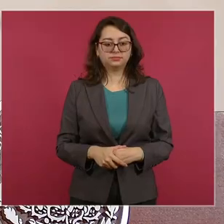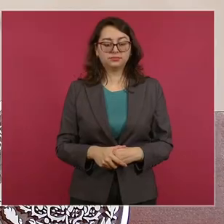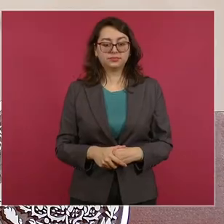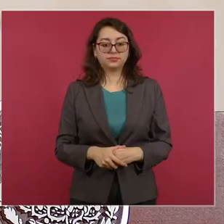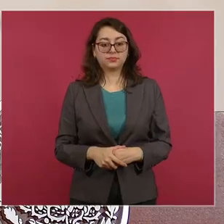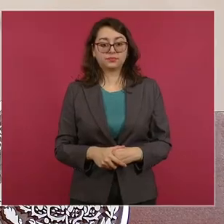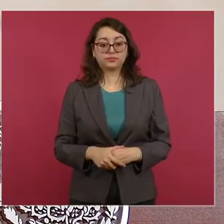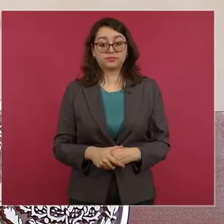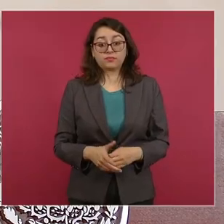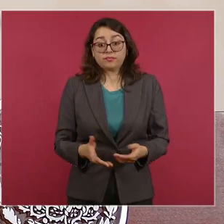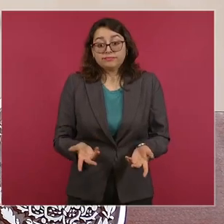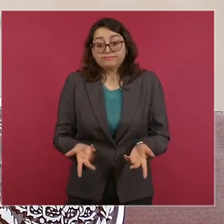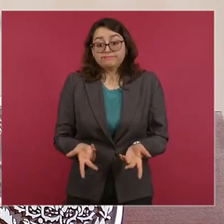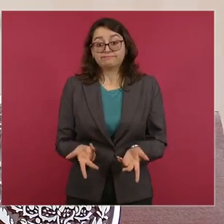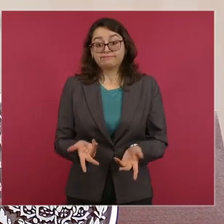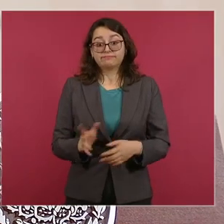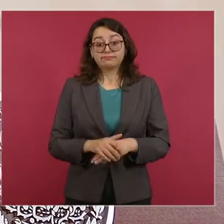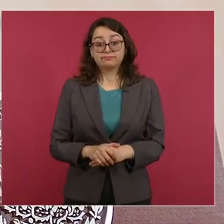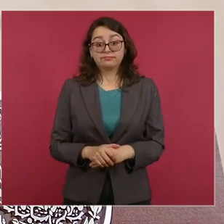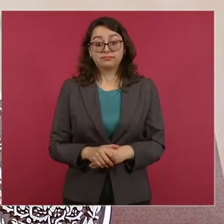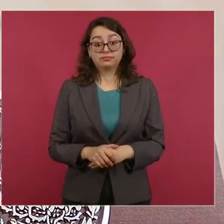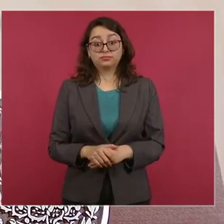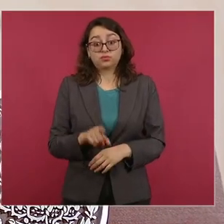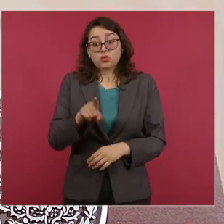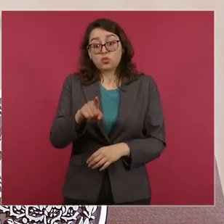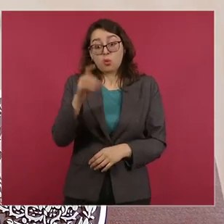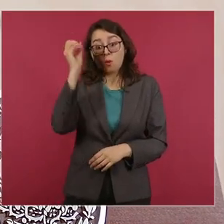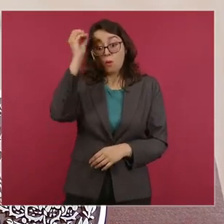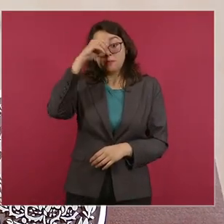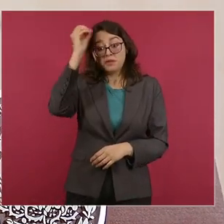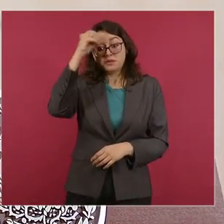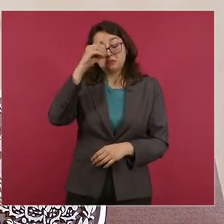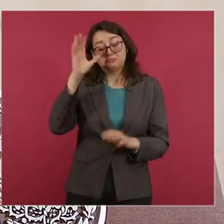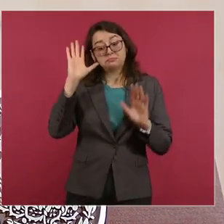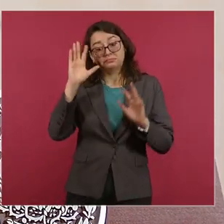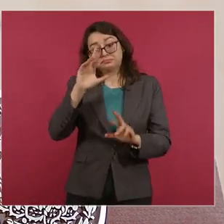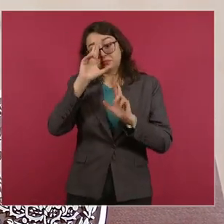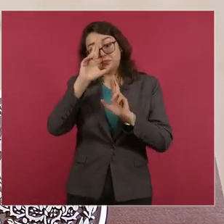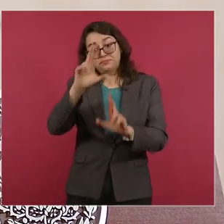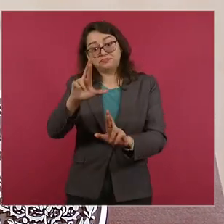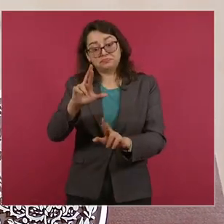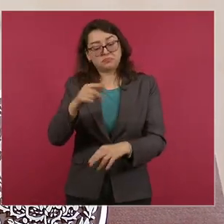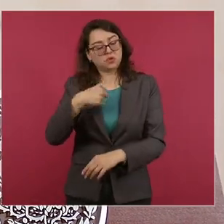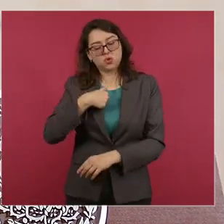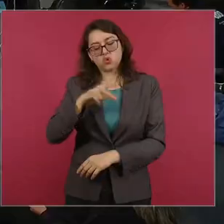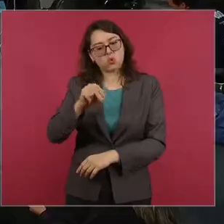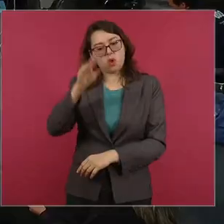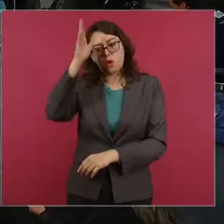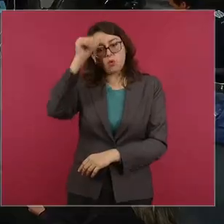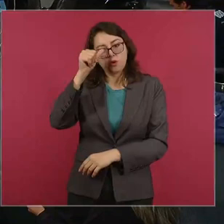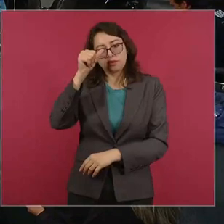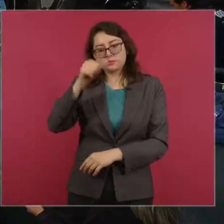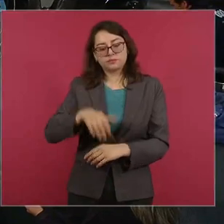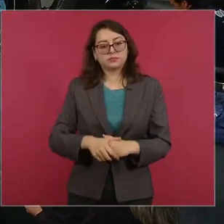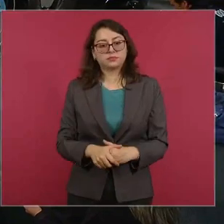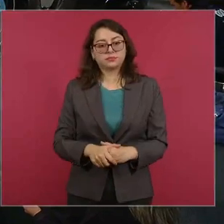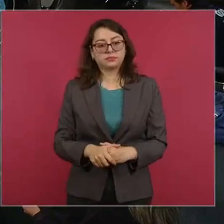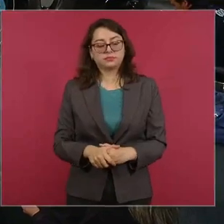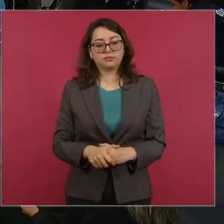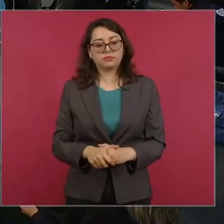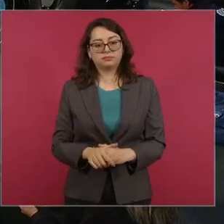impunidad pues es eso tu punto de vista que lo respeto mucho pero no lo comparto pero digo ya